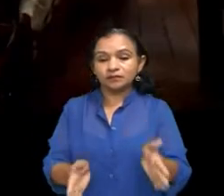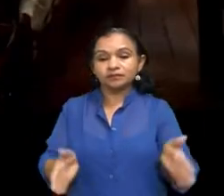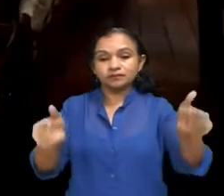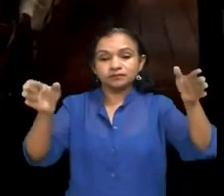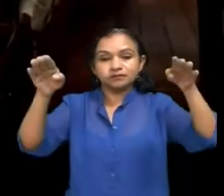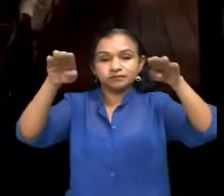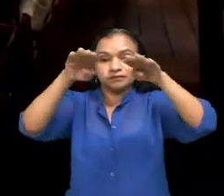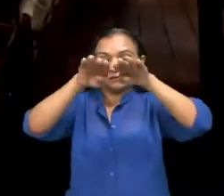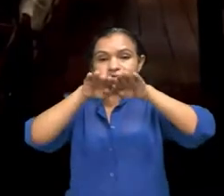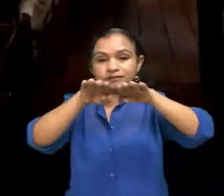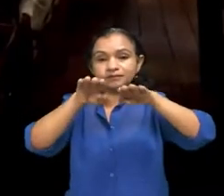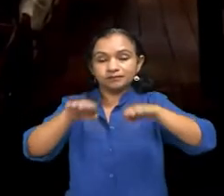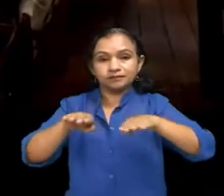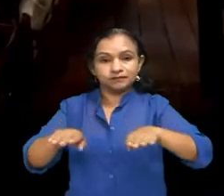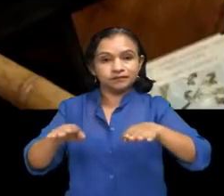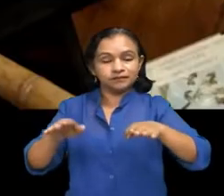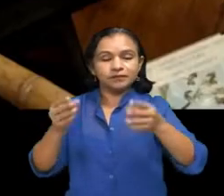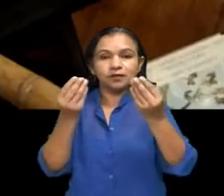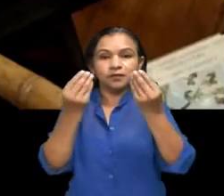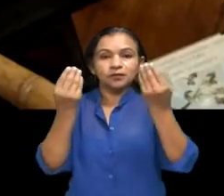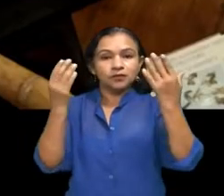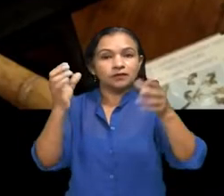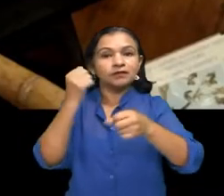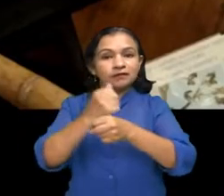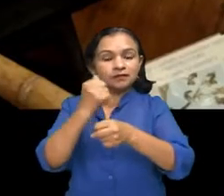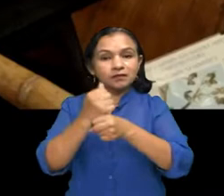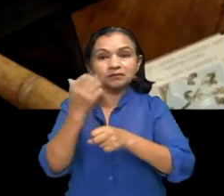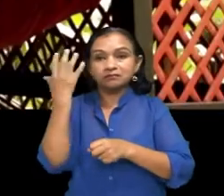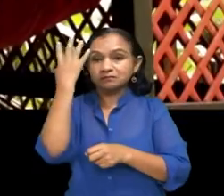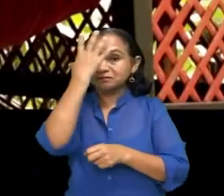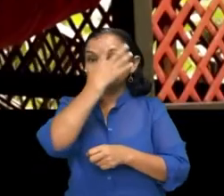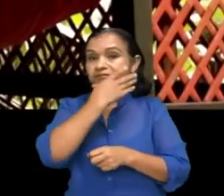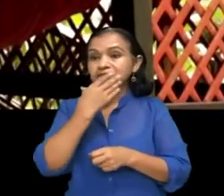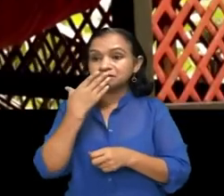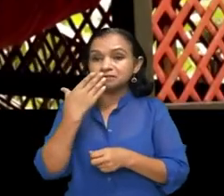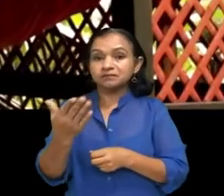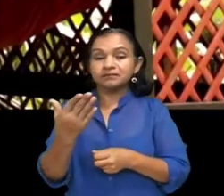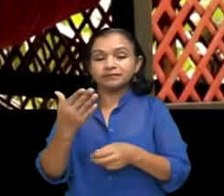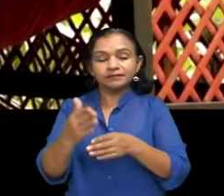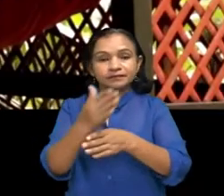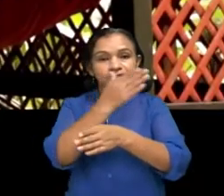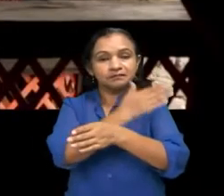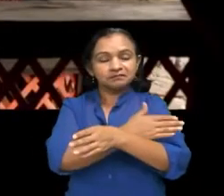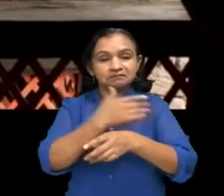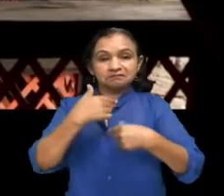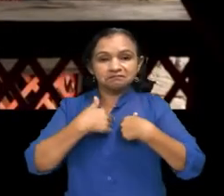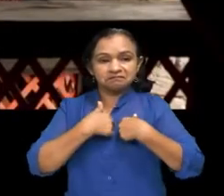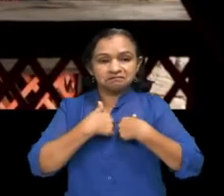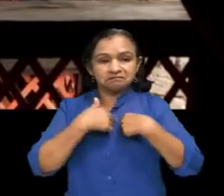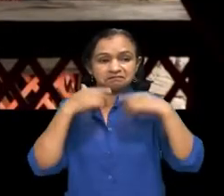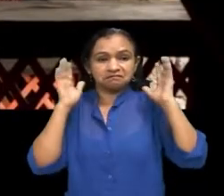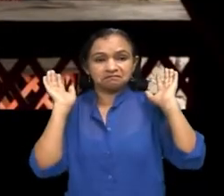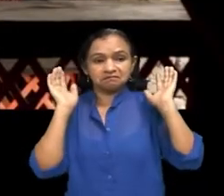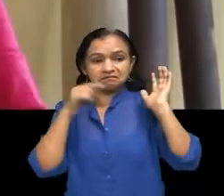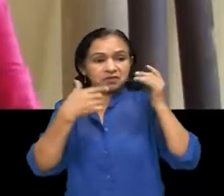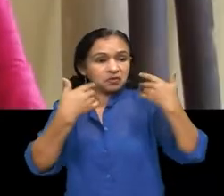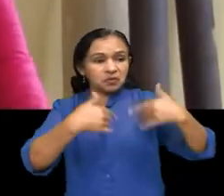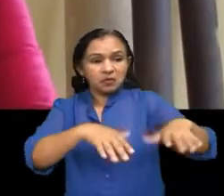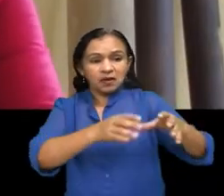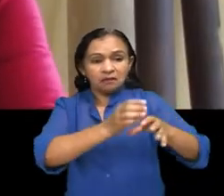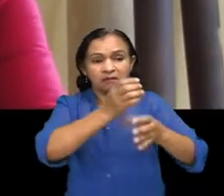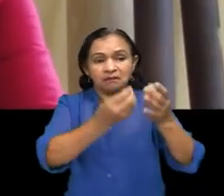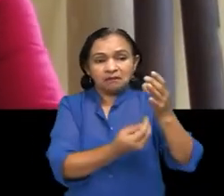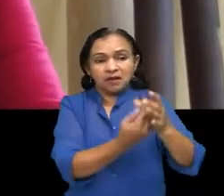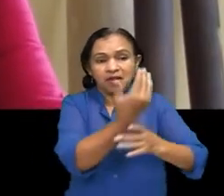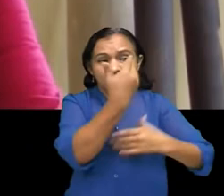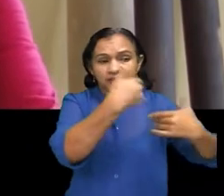que hemos aprendido a elaborar muchas cosas. Y sí, como te vuelvo a repetir antes, para mí el bambú era como cualquier cosa, pues.